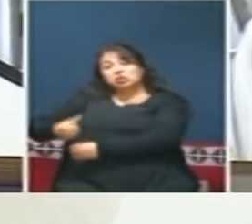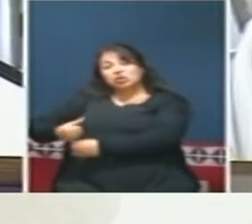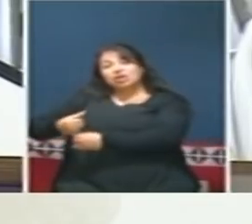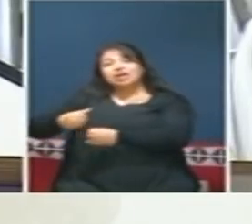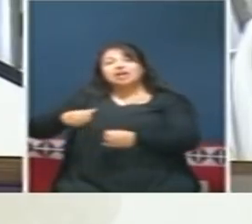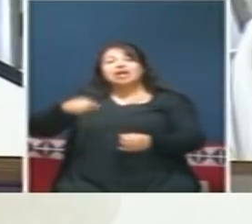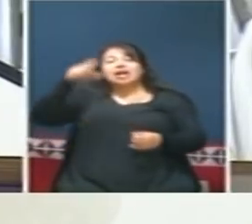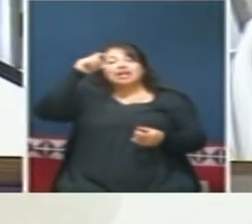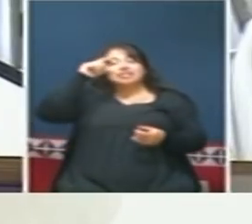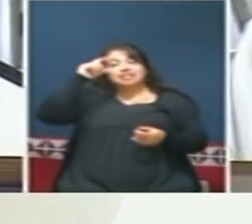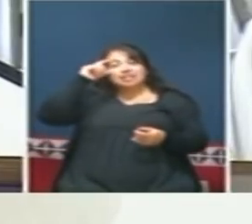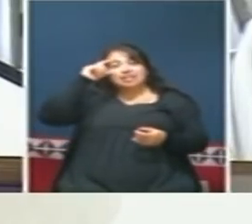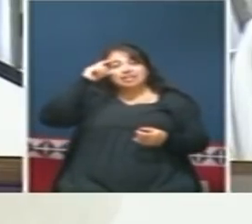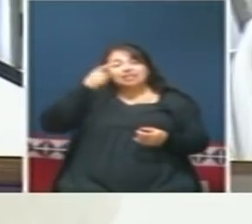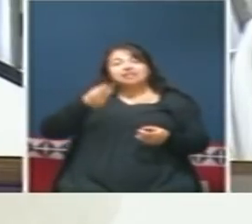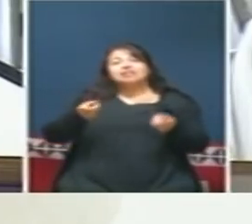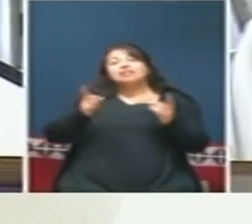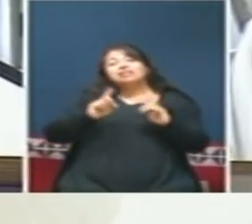voy a